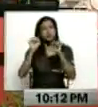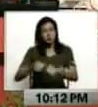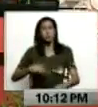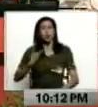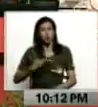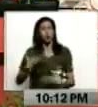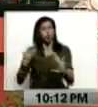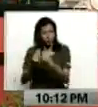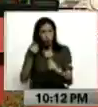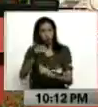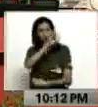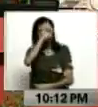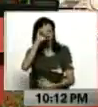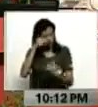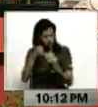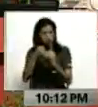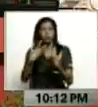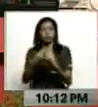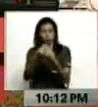siempre